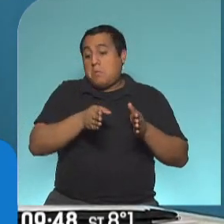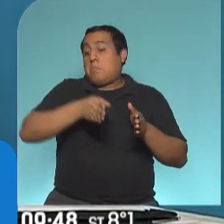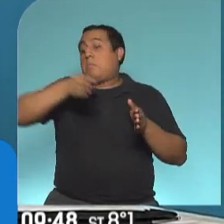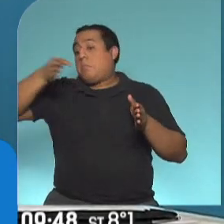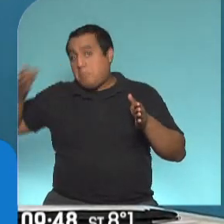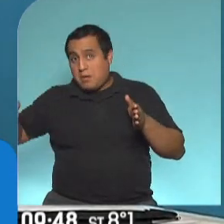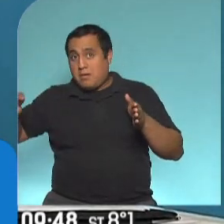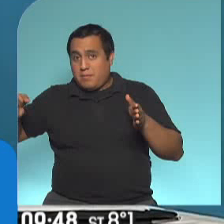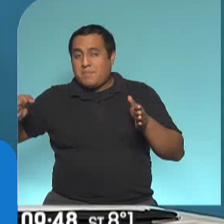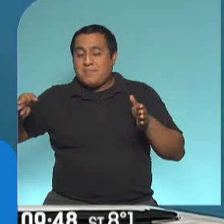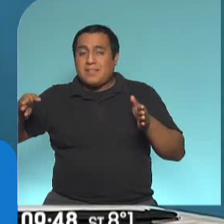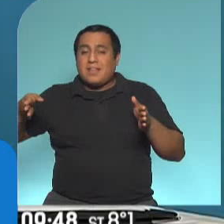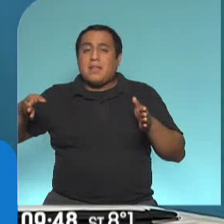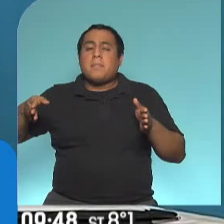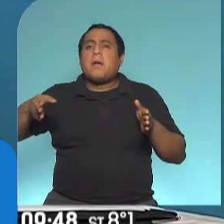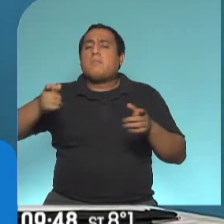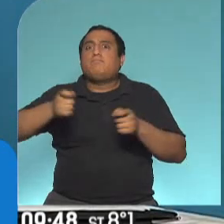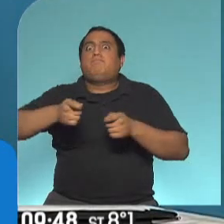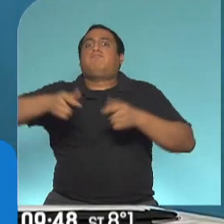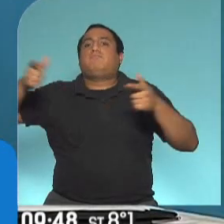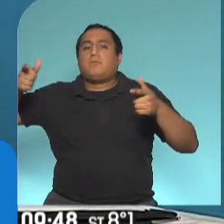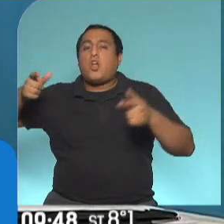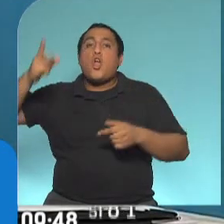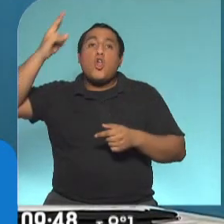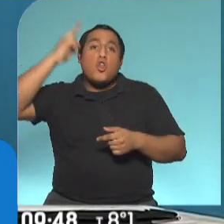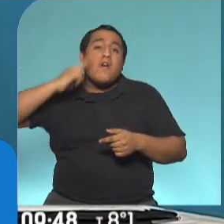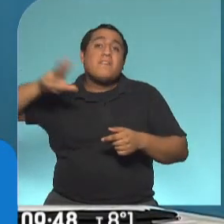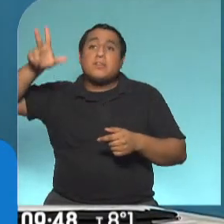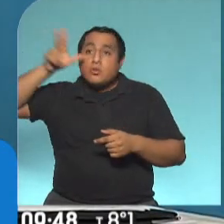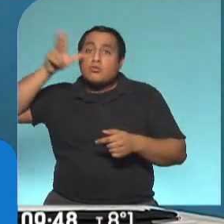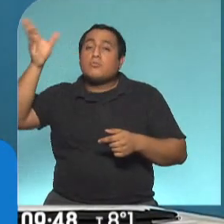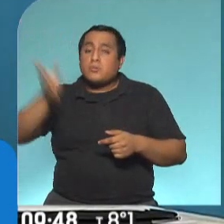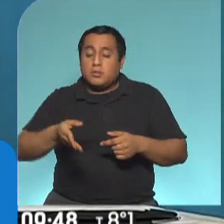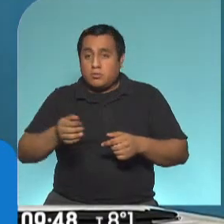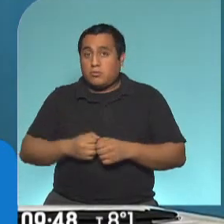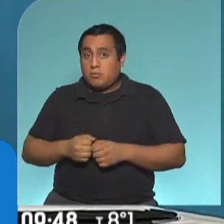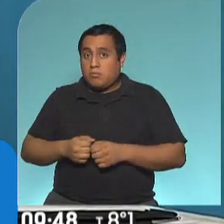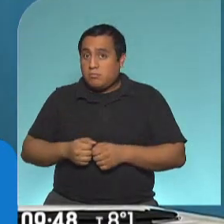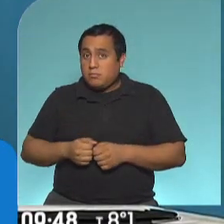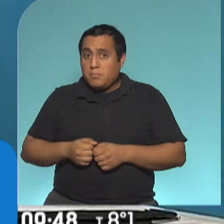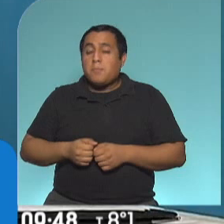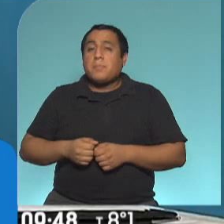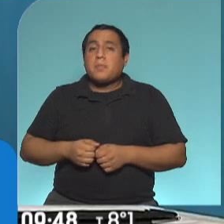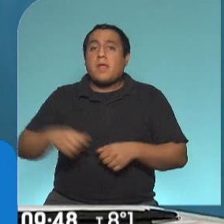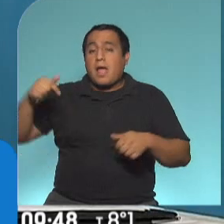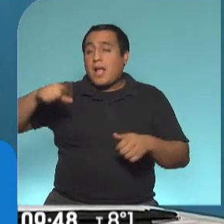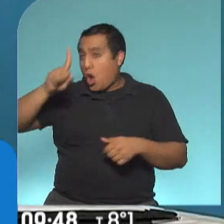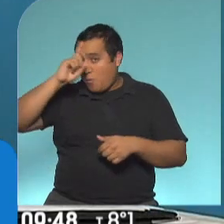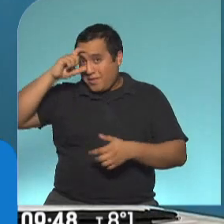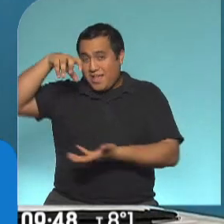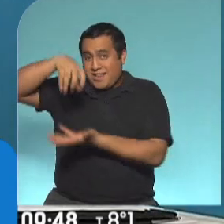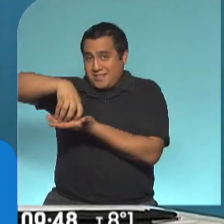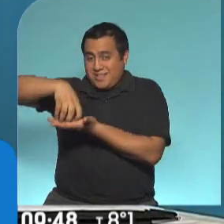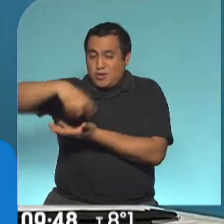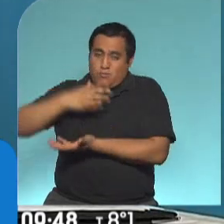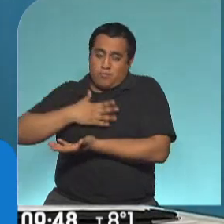este mismo mes aumentó a un 98 por ciento y en lo que va en nuestro hospital del mes de agosto